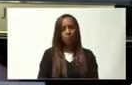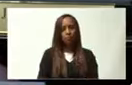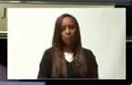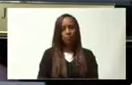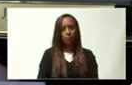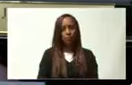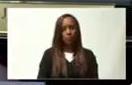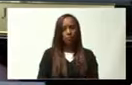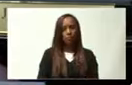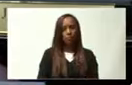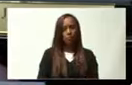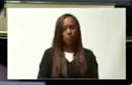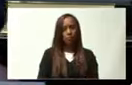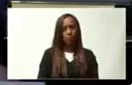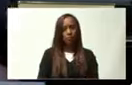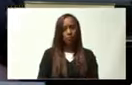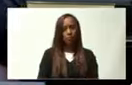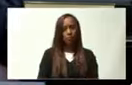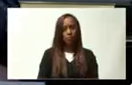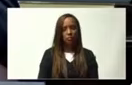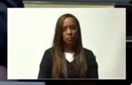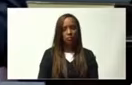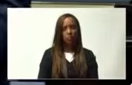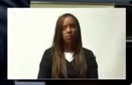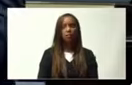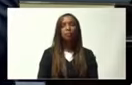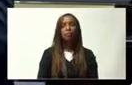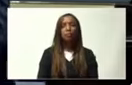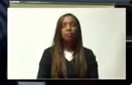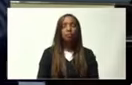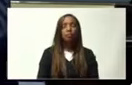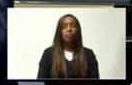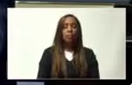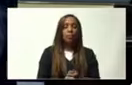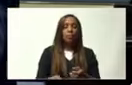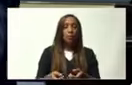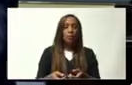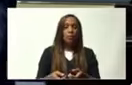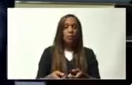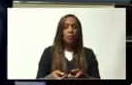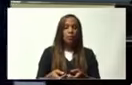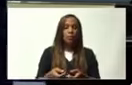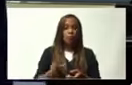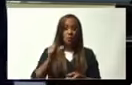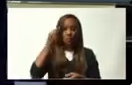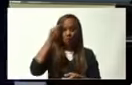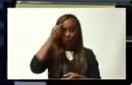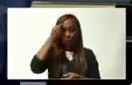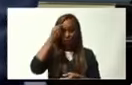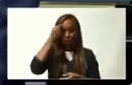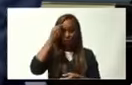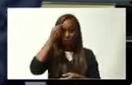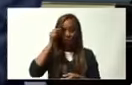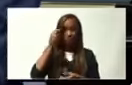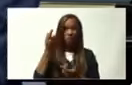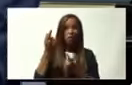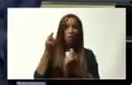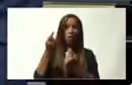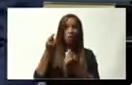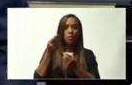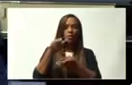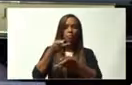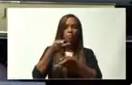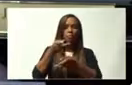los préstamos que este gobierno estaba llevando están por debajo en comparación con el Producto